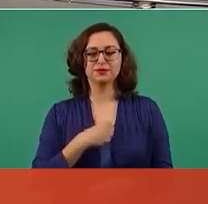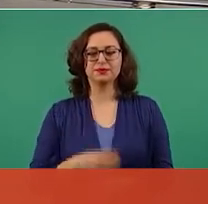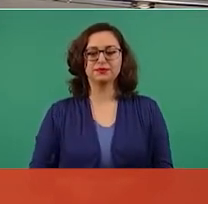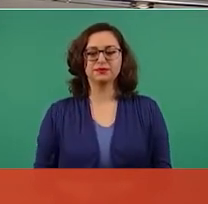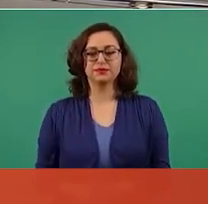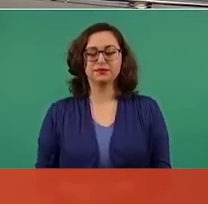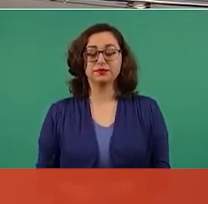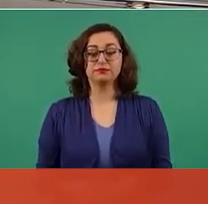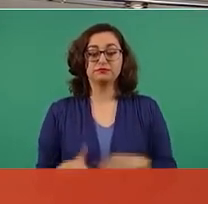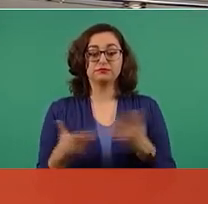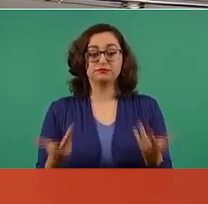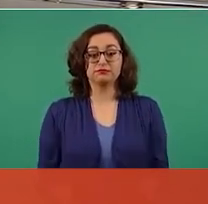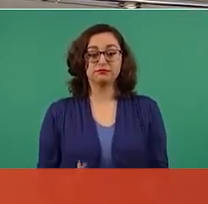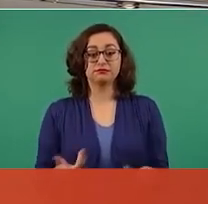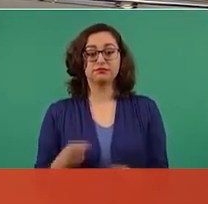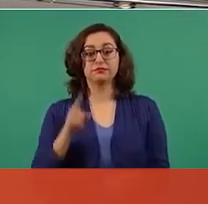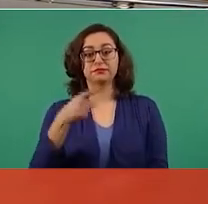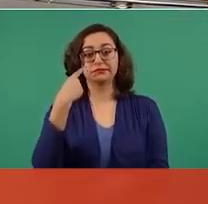Guerrero.